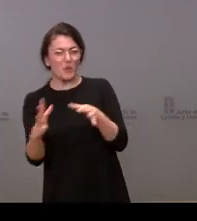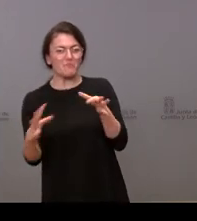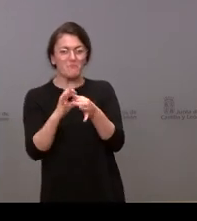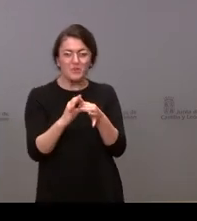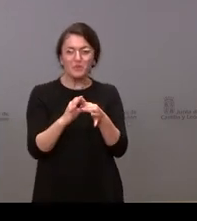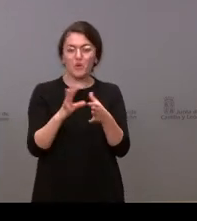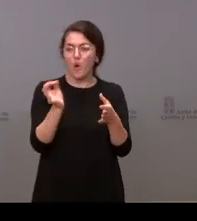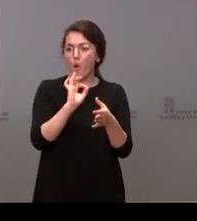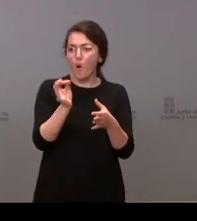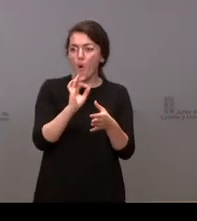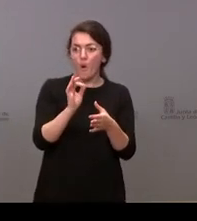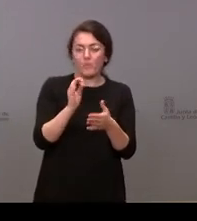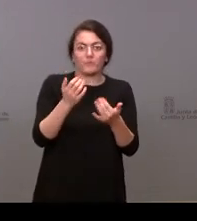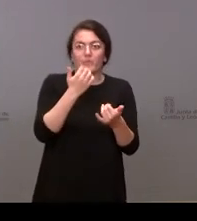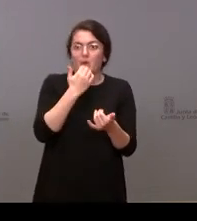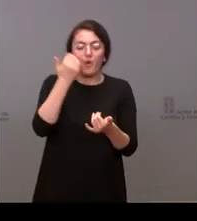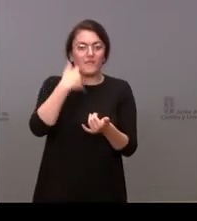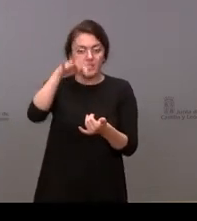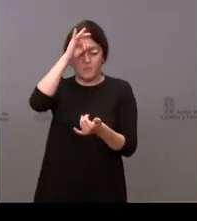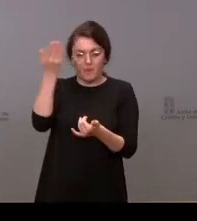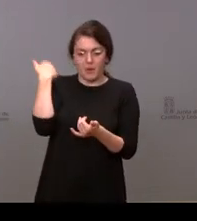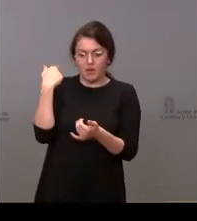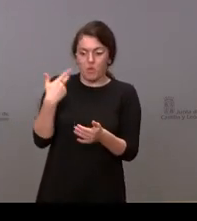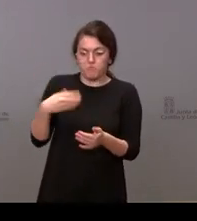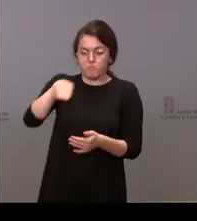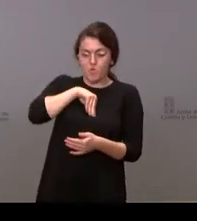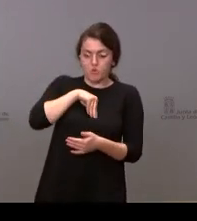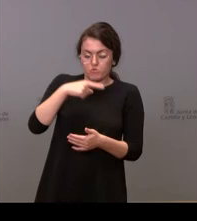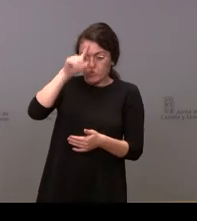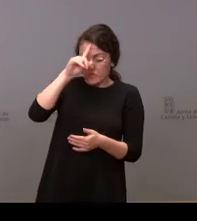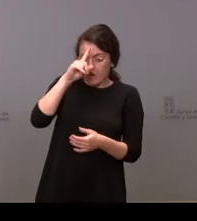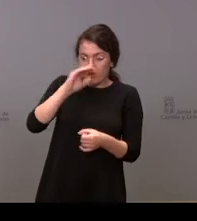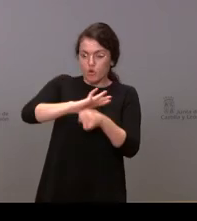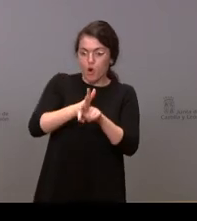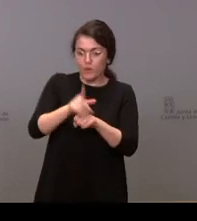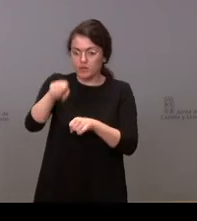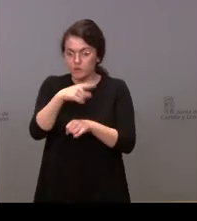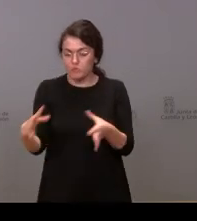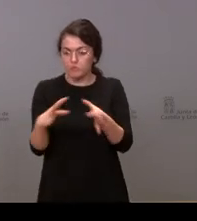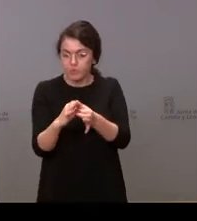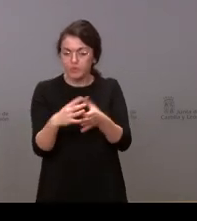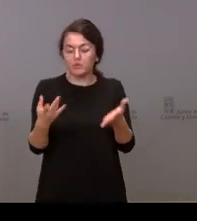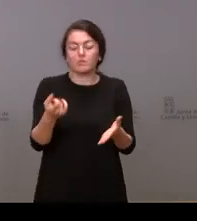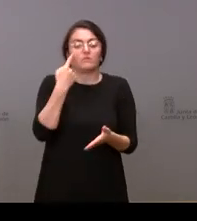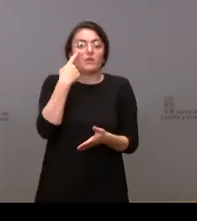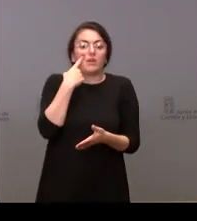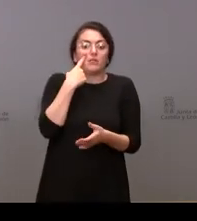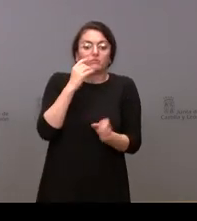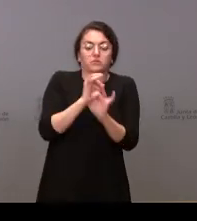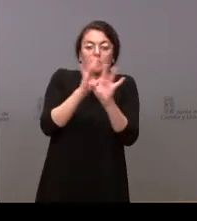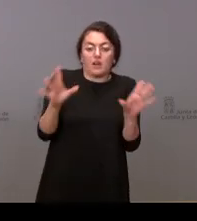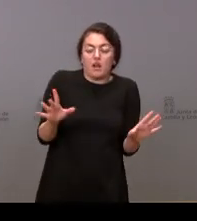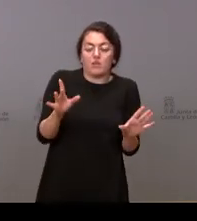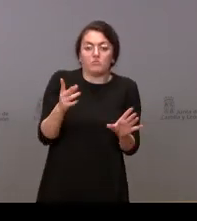aquí en Soria también hemos tenido pues una muerte que no sabíamos muy bien a cómo imputar. Entonces, si me pueden aclarar entre los dos ese tema, se